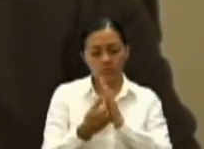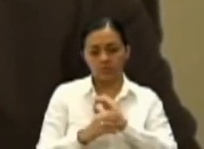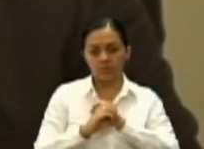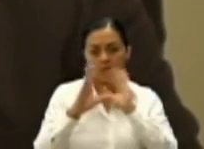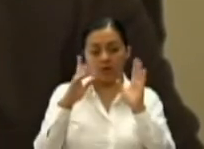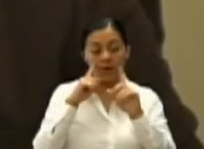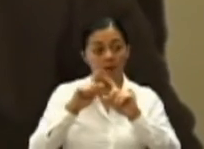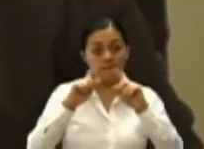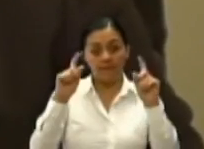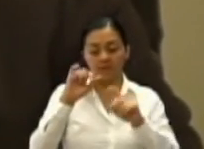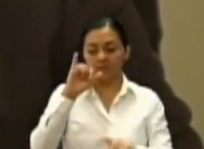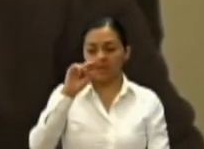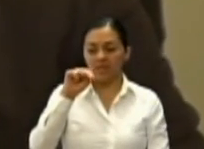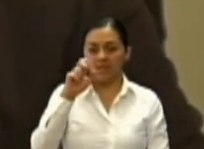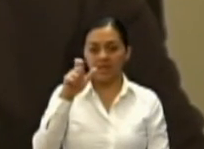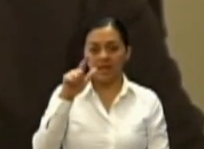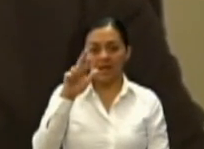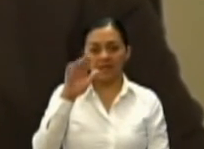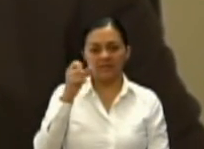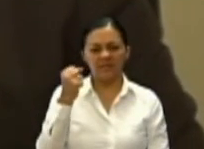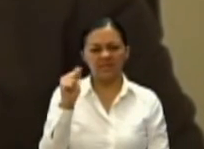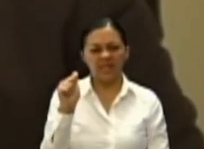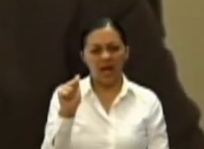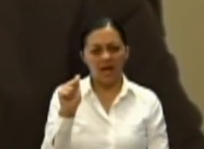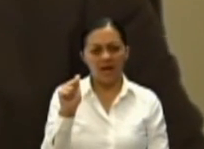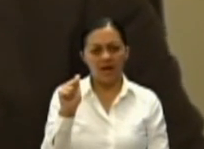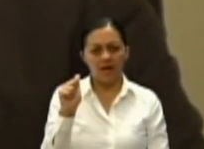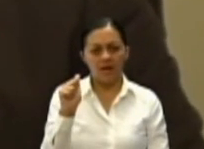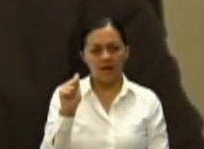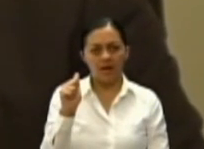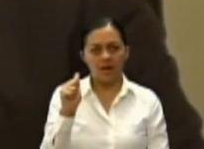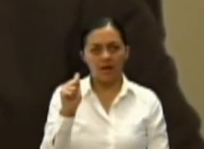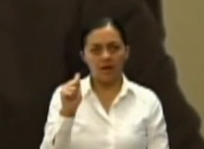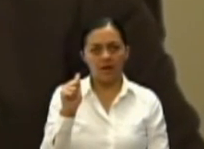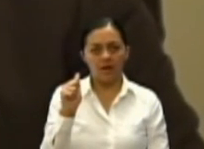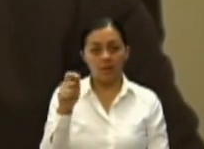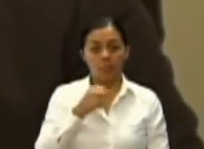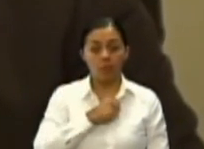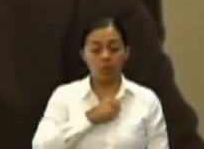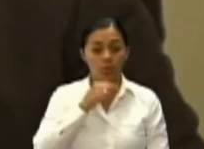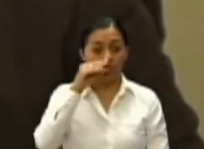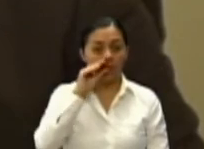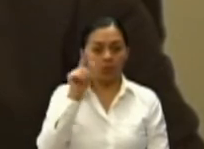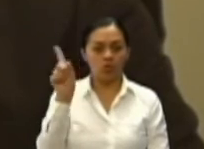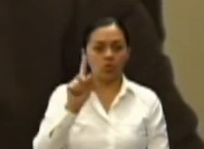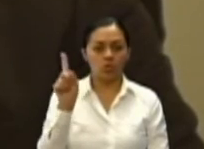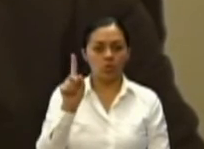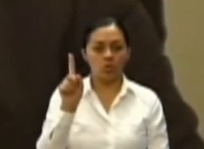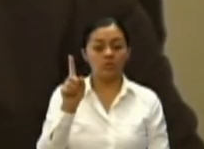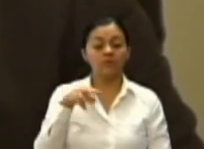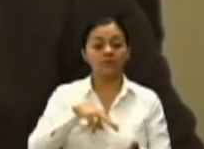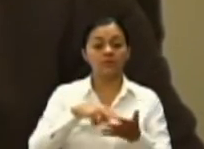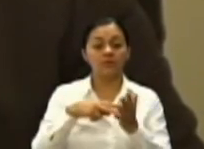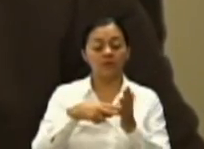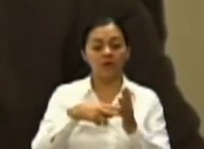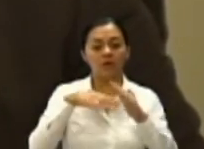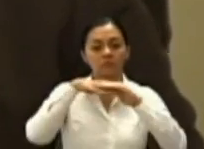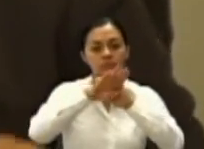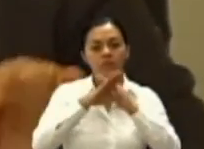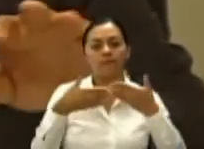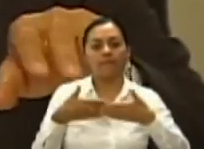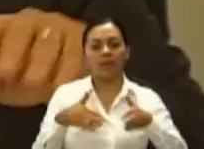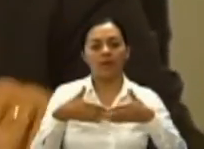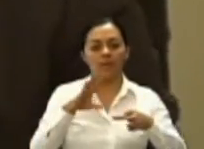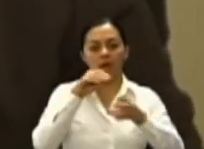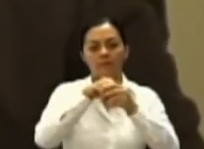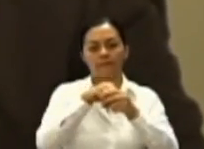ingesa ejerce asia mano ahora resulta que ya no es propio jaime nebot sino un fidecomiso en panamá pero